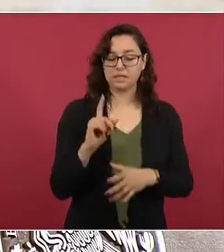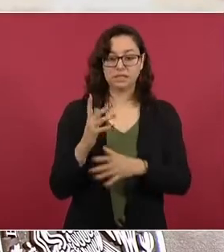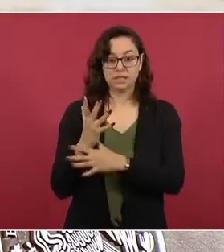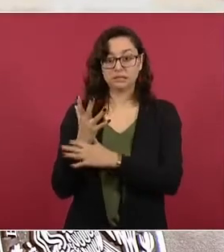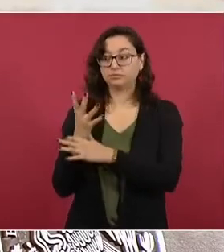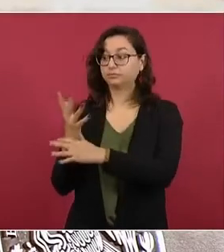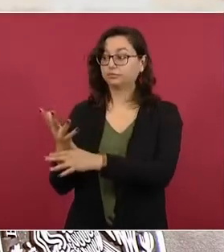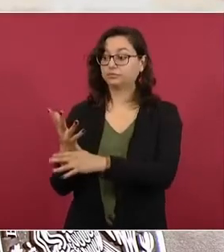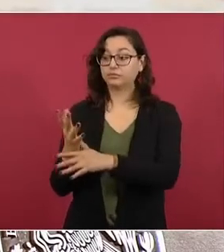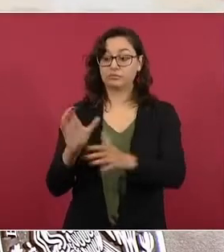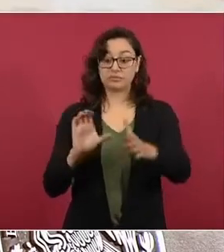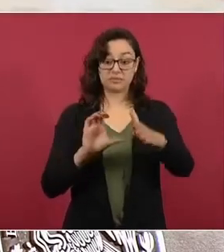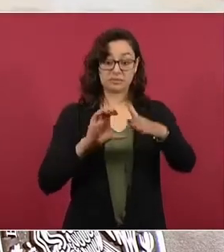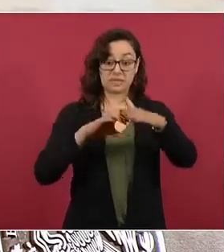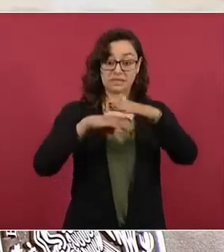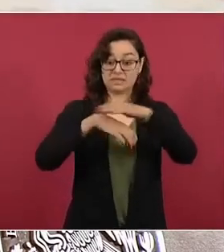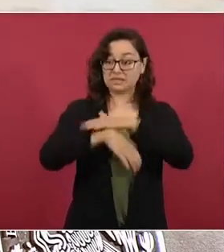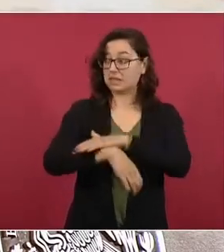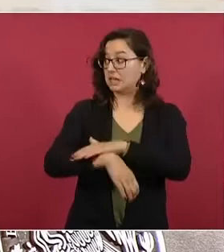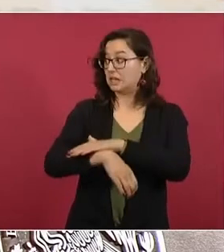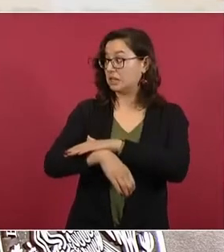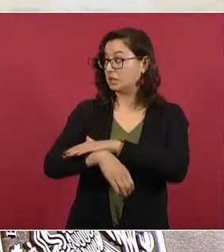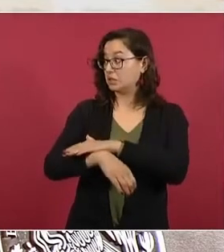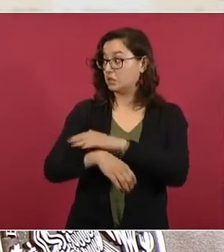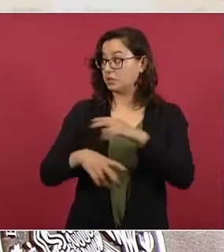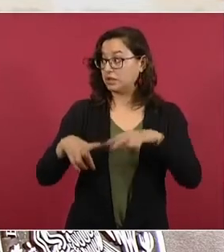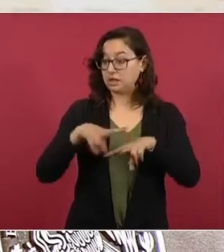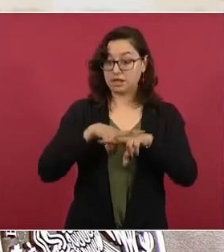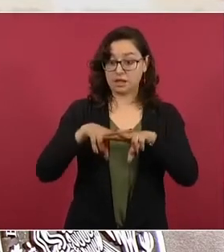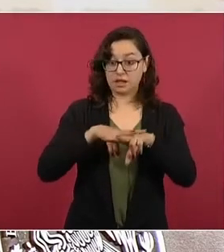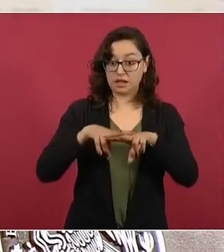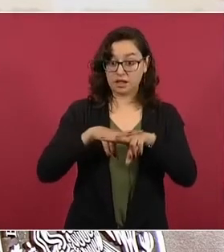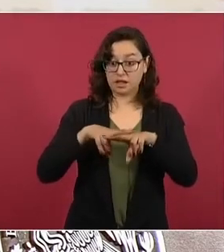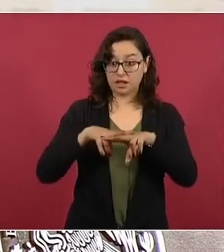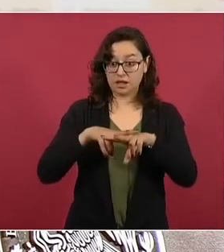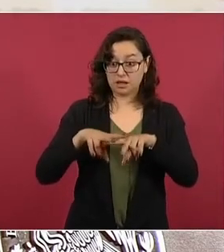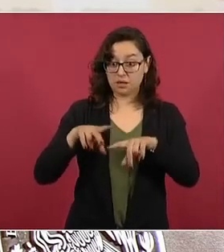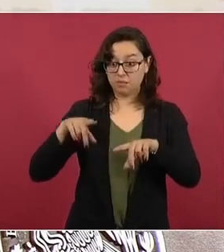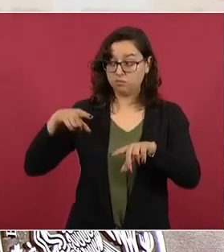por los cenotes de Jacinto P.